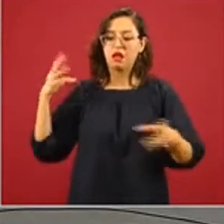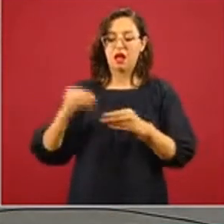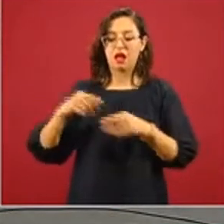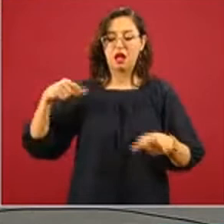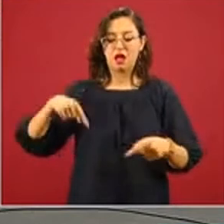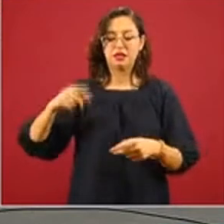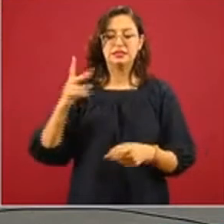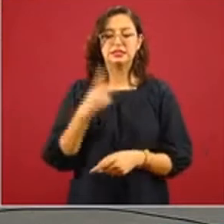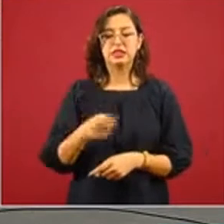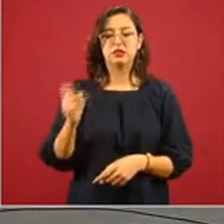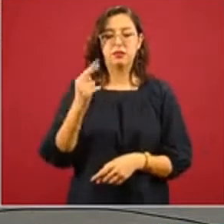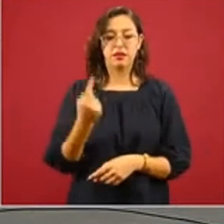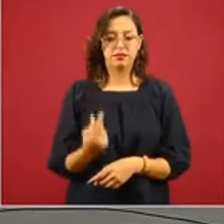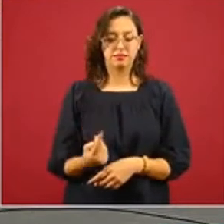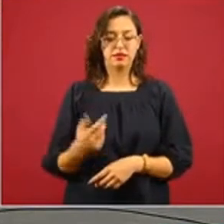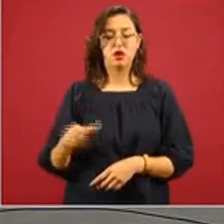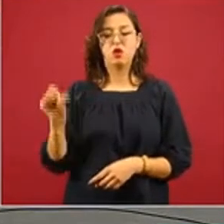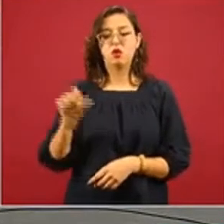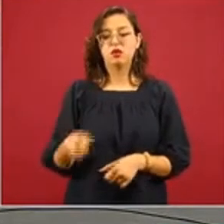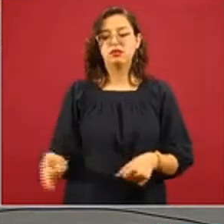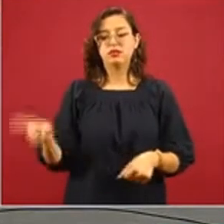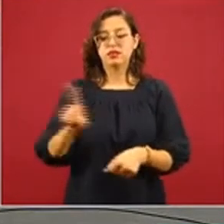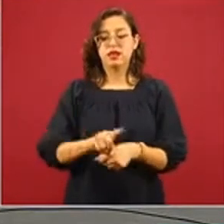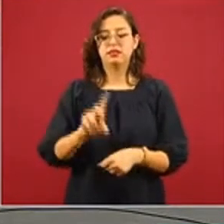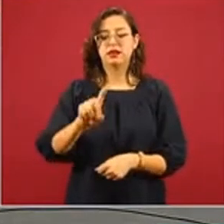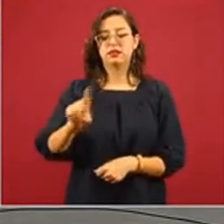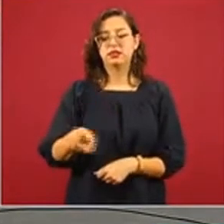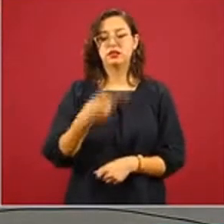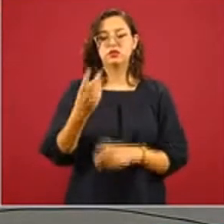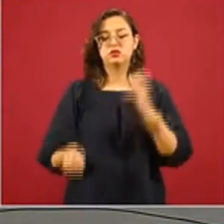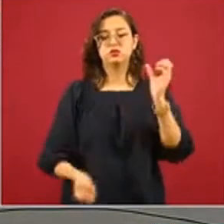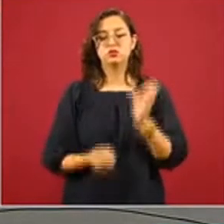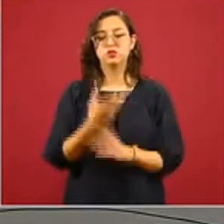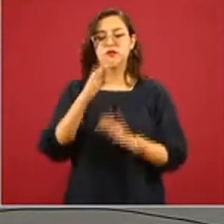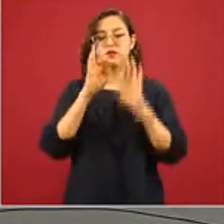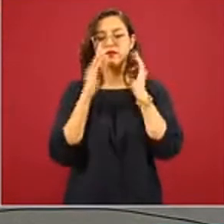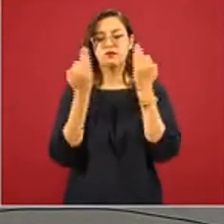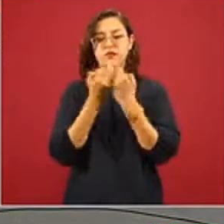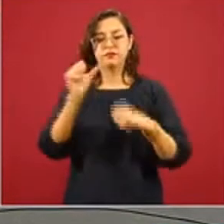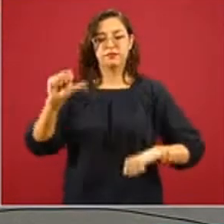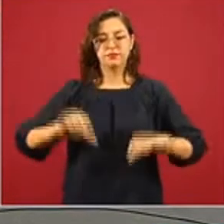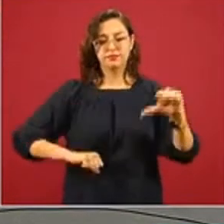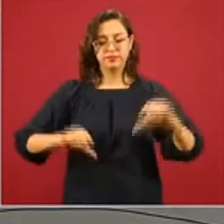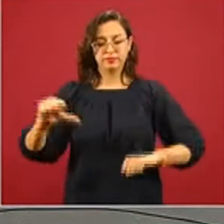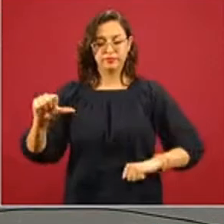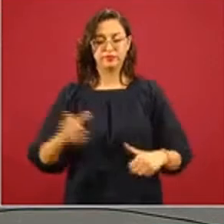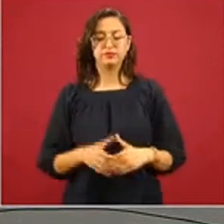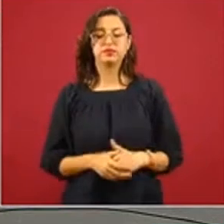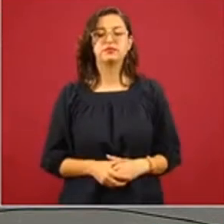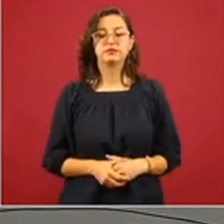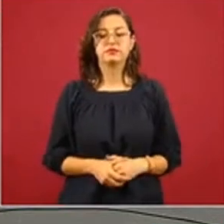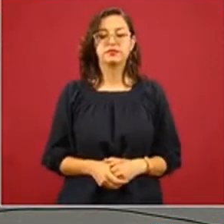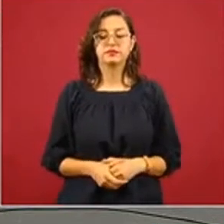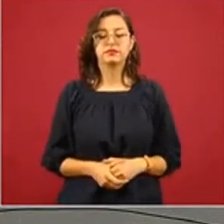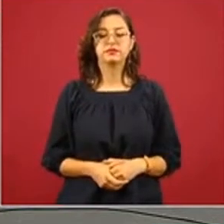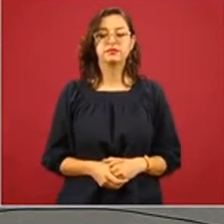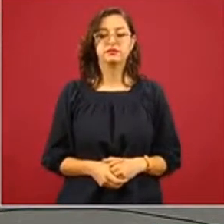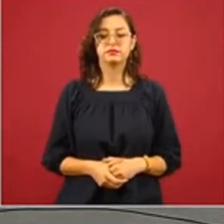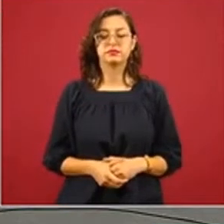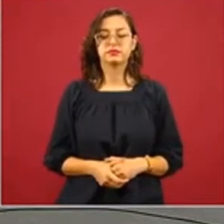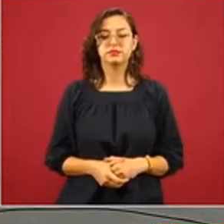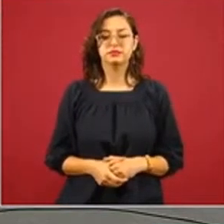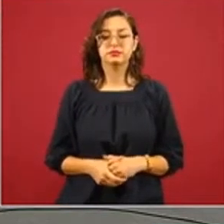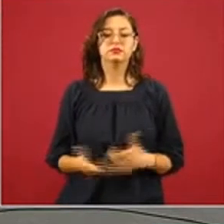este día número 32 de la nueva normalidad. Vamos precisamente a revisar